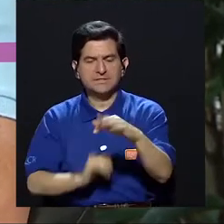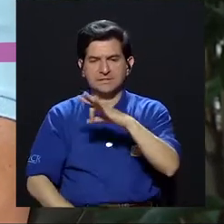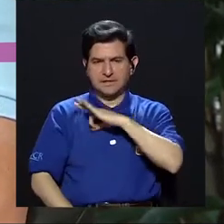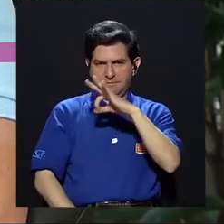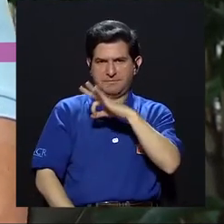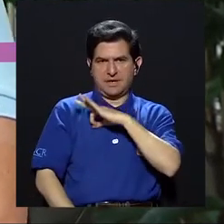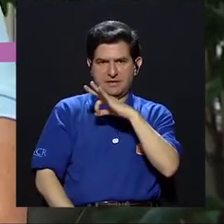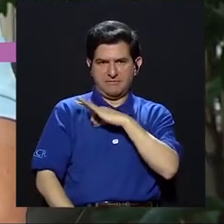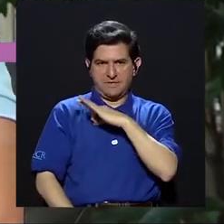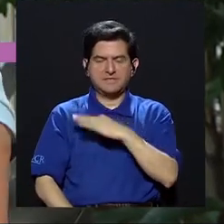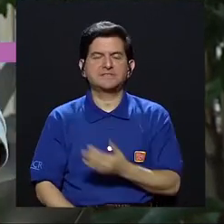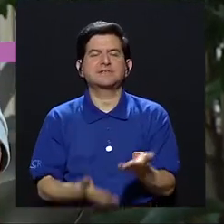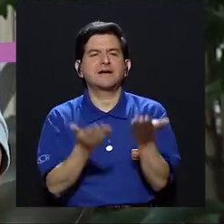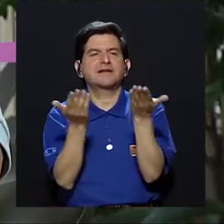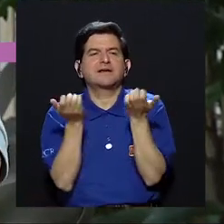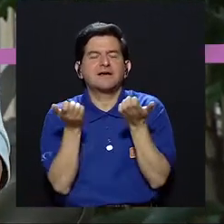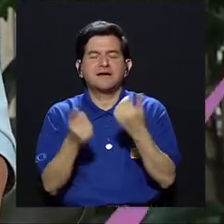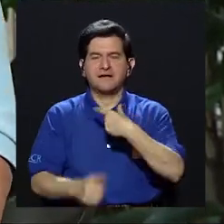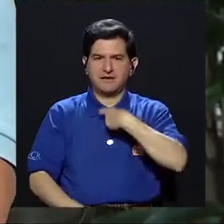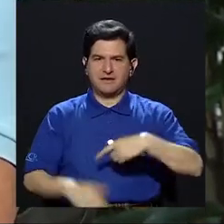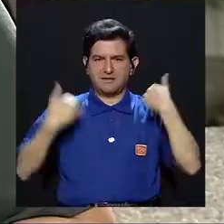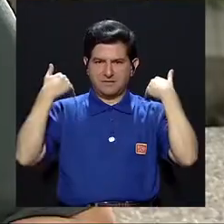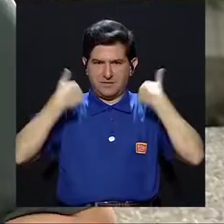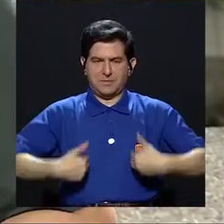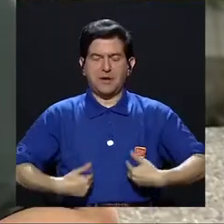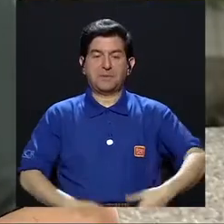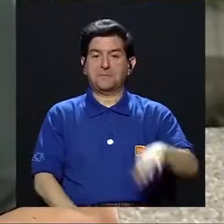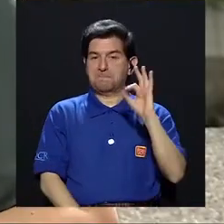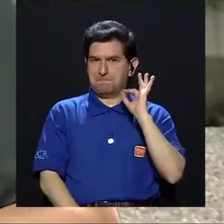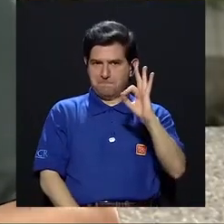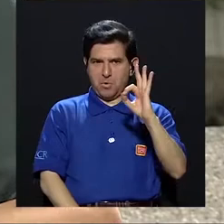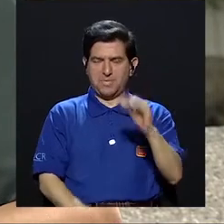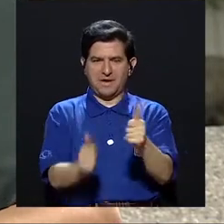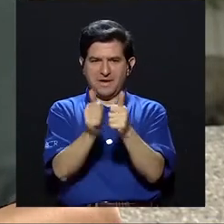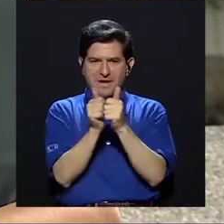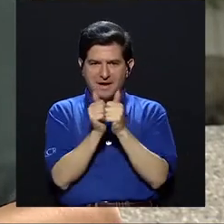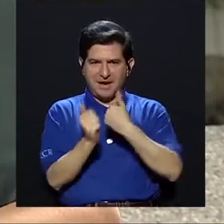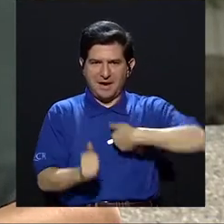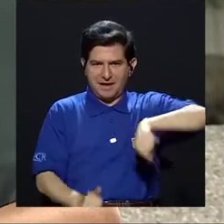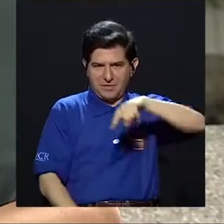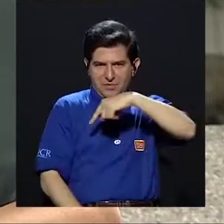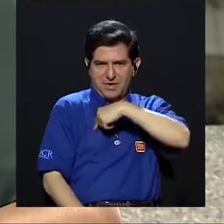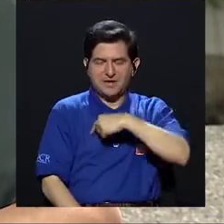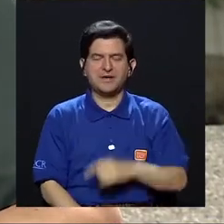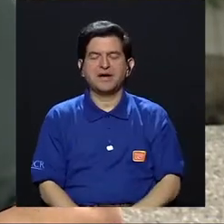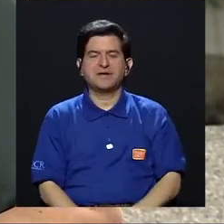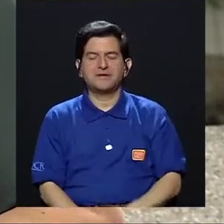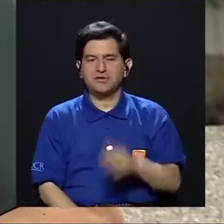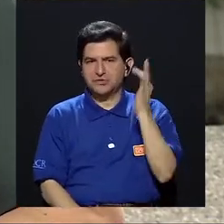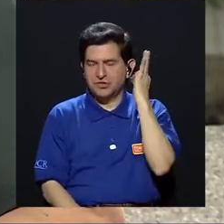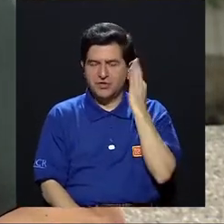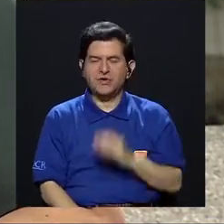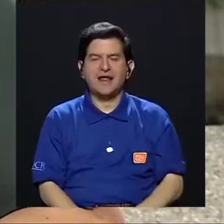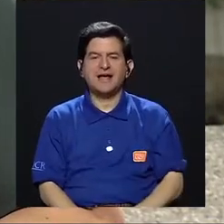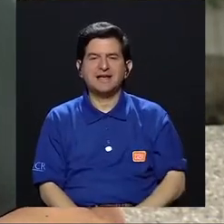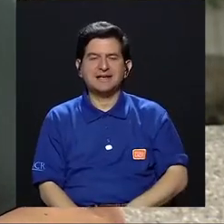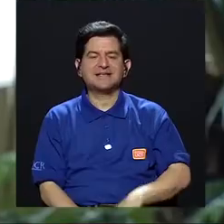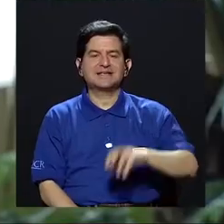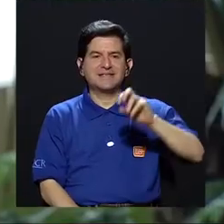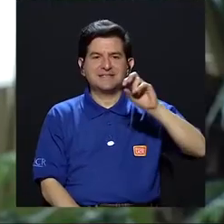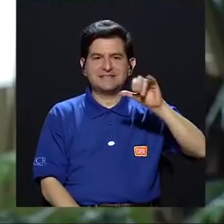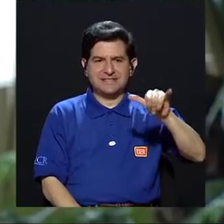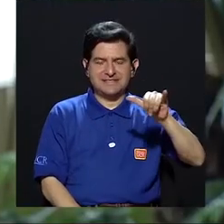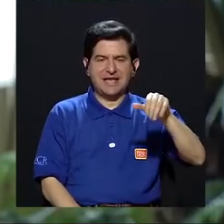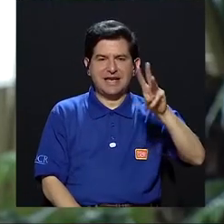ese bienestar que tanto anhelamos como seres humanos. Pues qué bien, nos acompaña para ello la señora Yesenia Morales. Ella